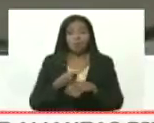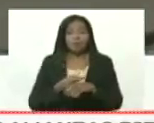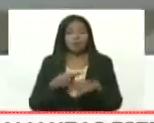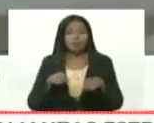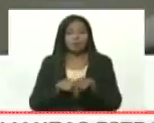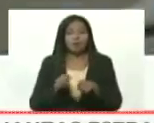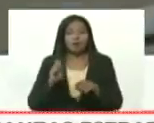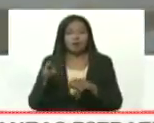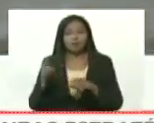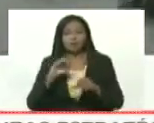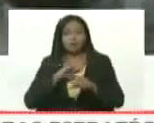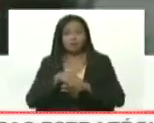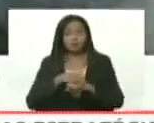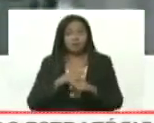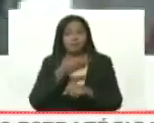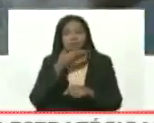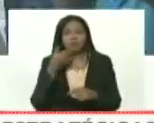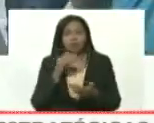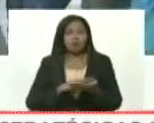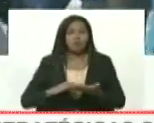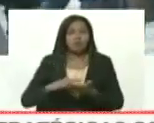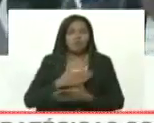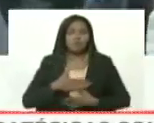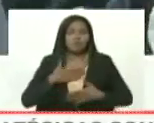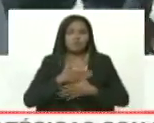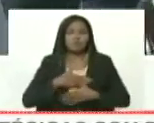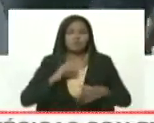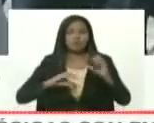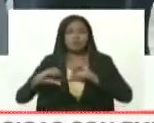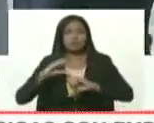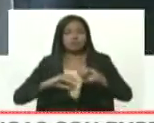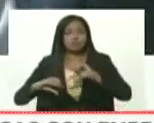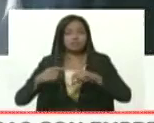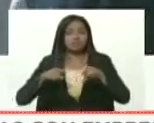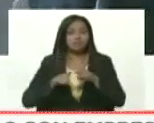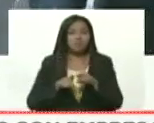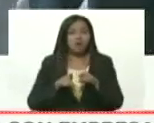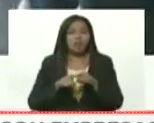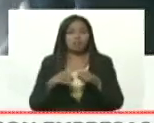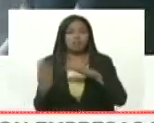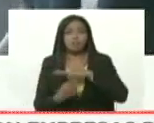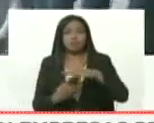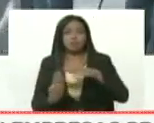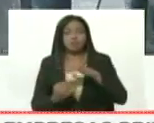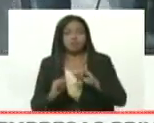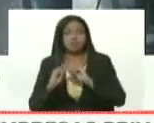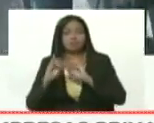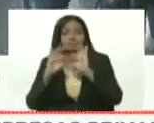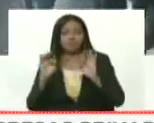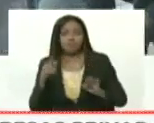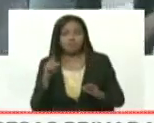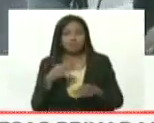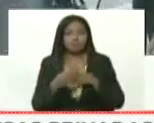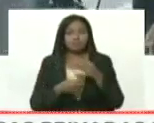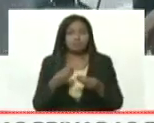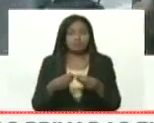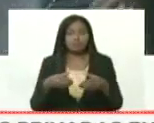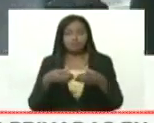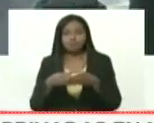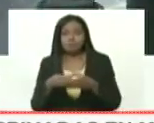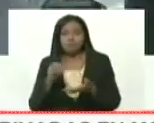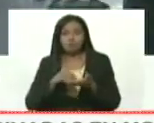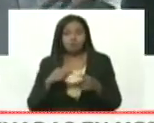Rodríguez buscando mejorar la calidad de la enseñanza de la ciencia a nivel de bachillerato. Y en función de eso, se crea un comité, se